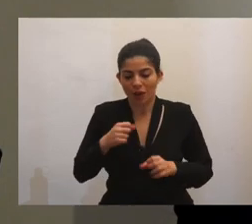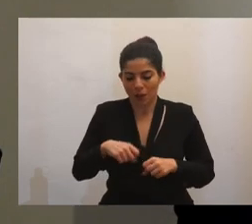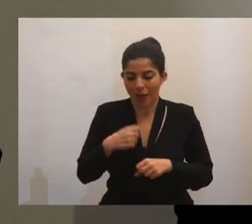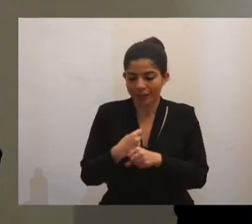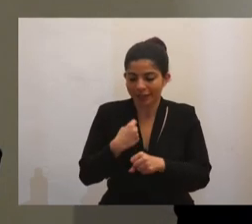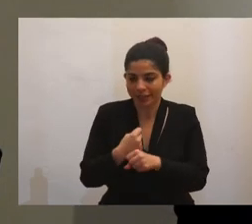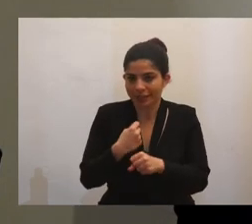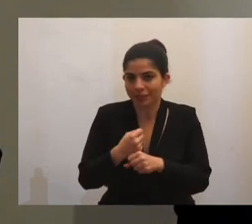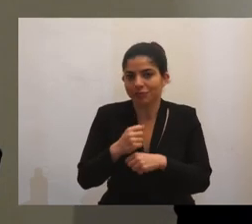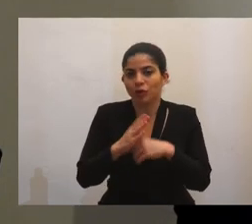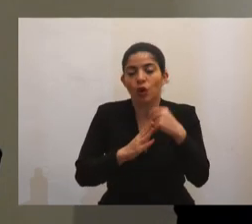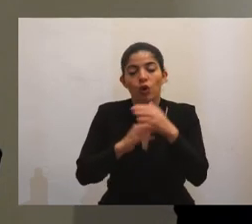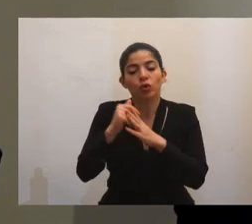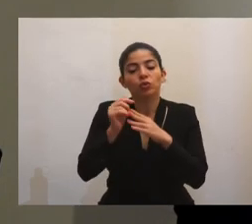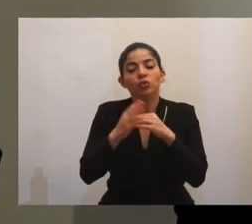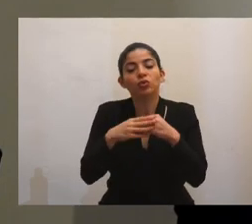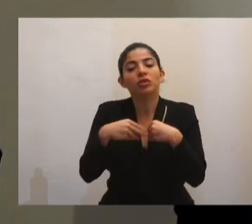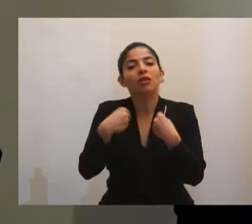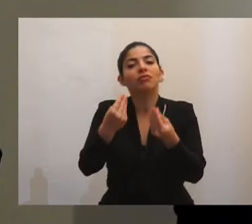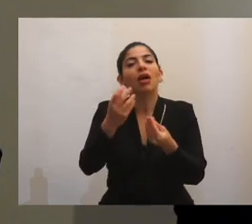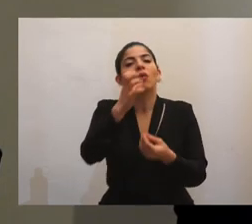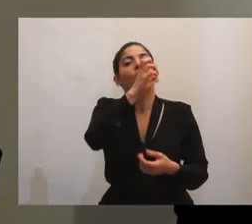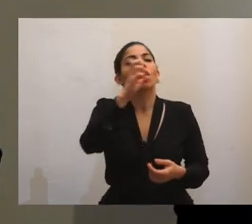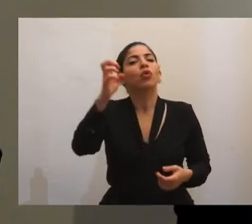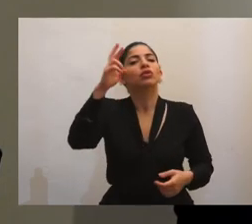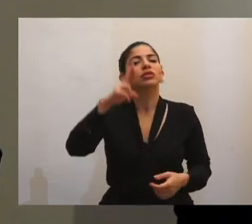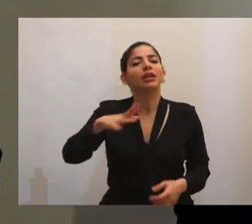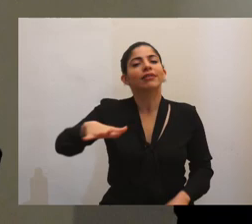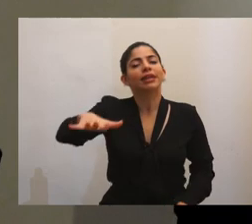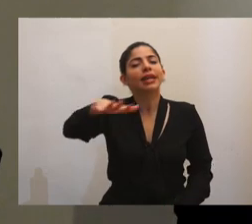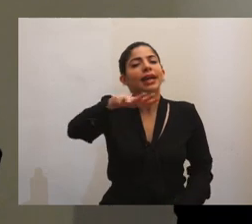estén construyendo esa Costa Rica